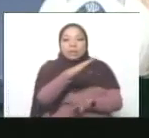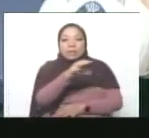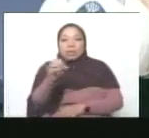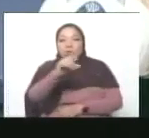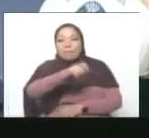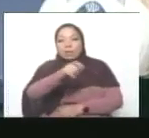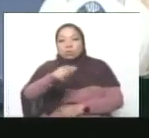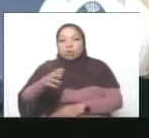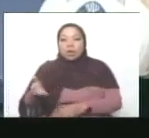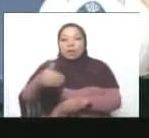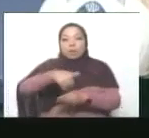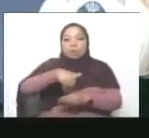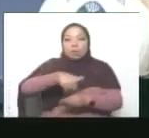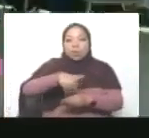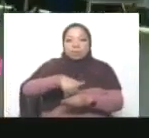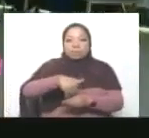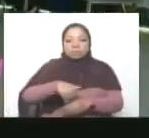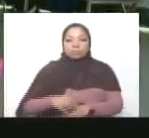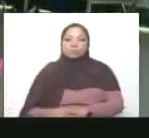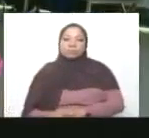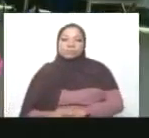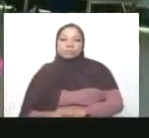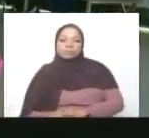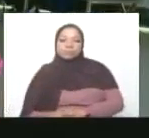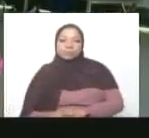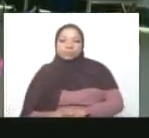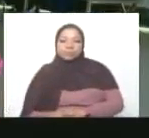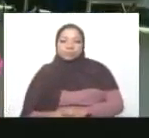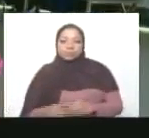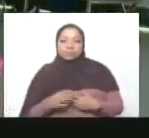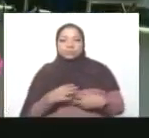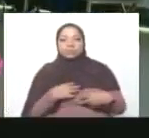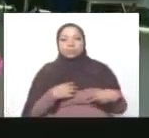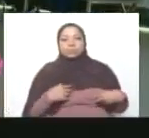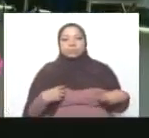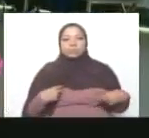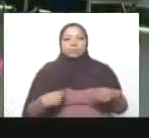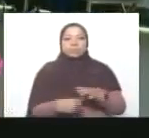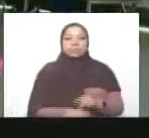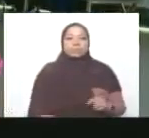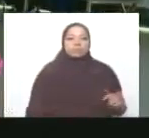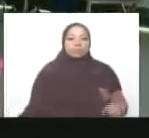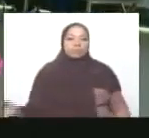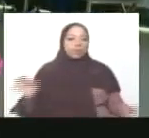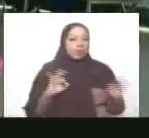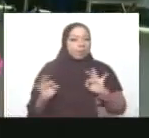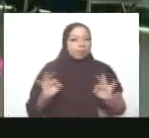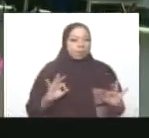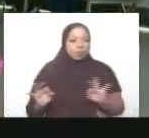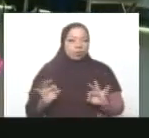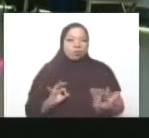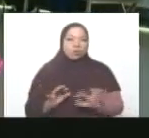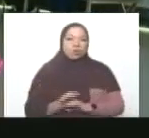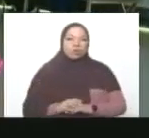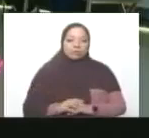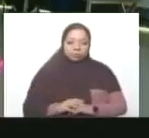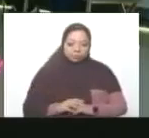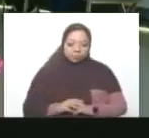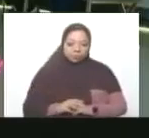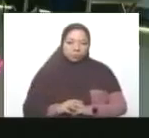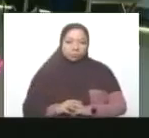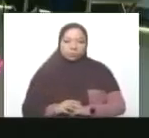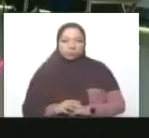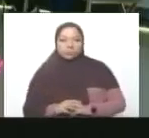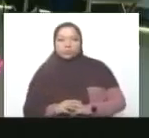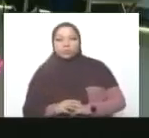5.571 electores. Correcto. Y están preparados permanentemente, sí, movilizados. Presidente. ¿Han hecho